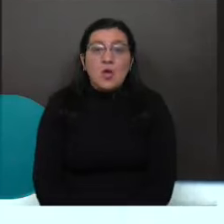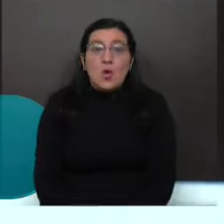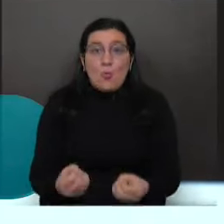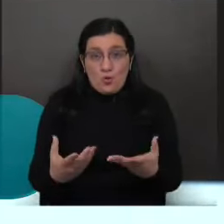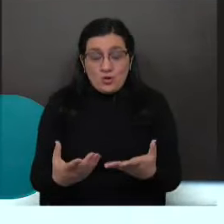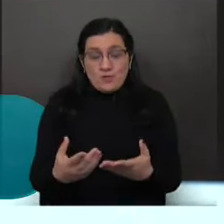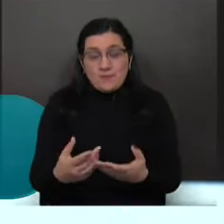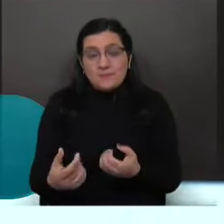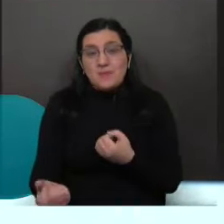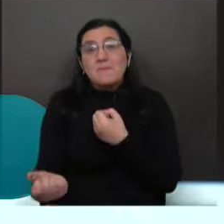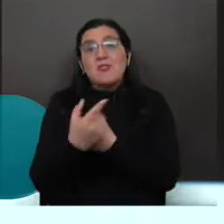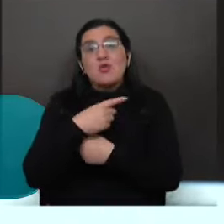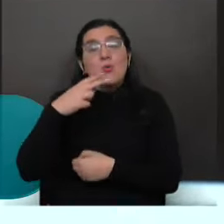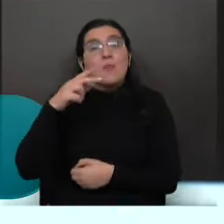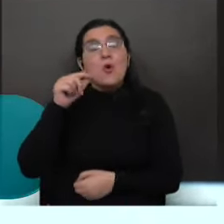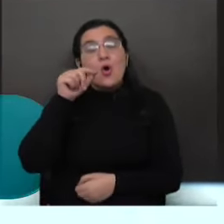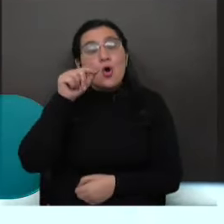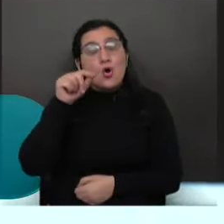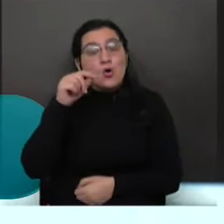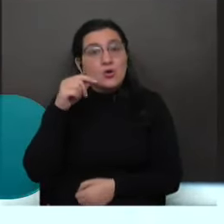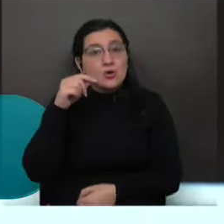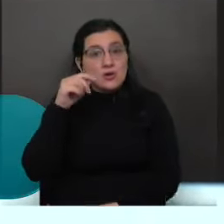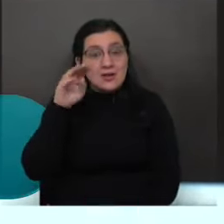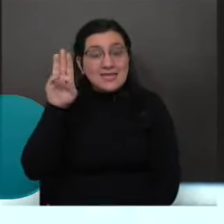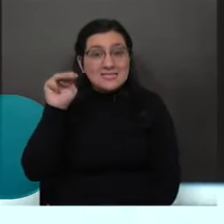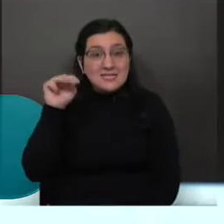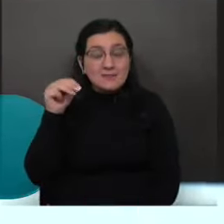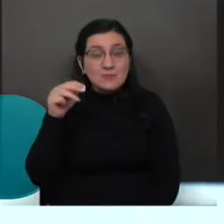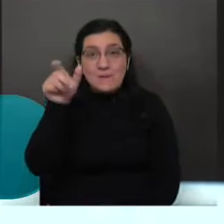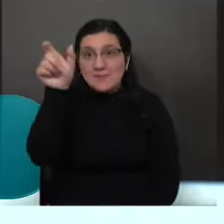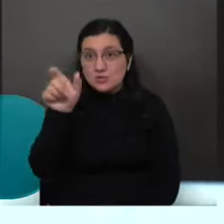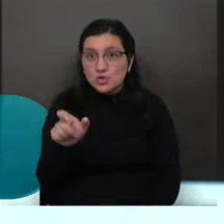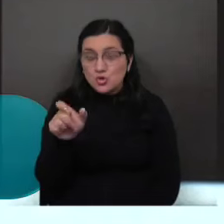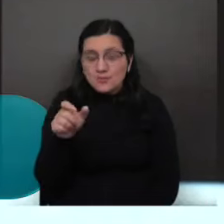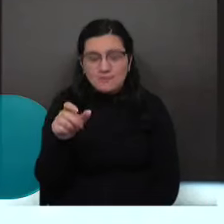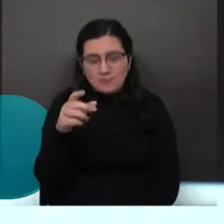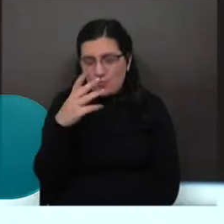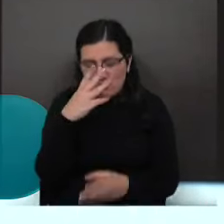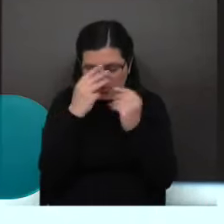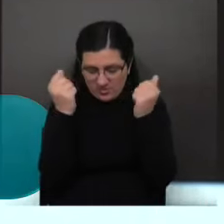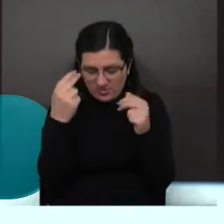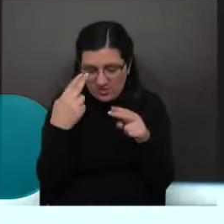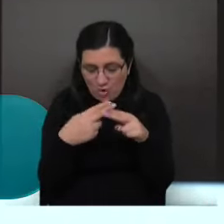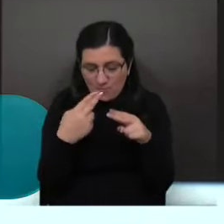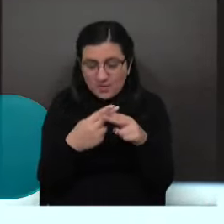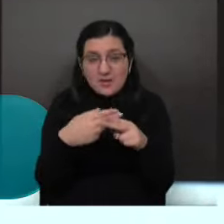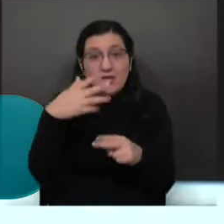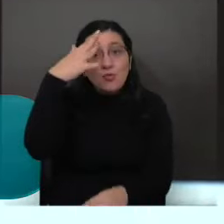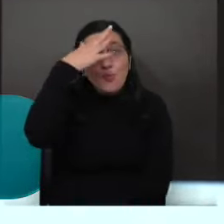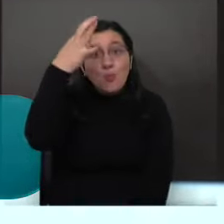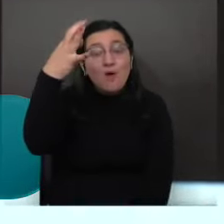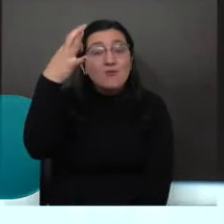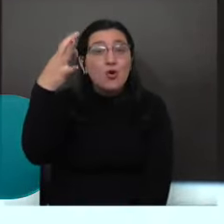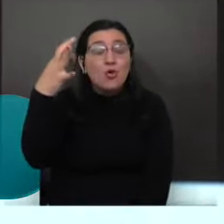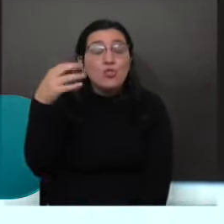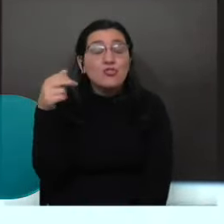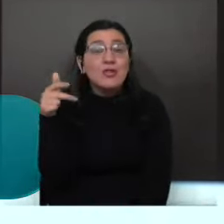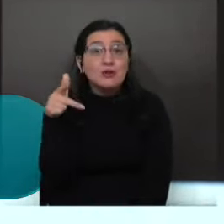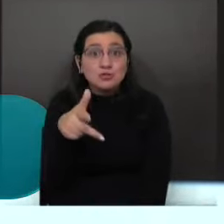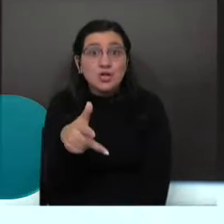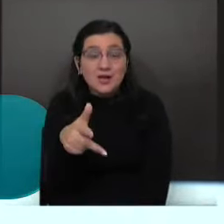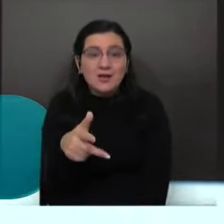me escribiera por Instagram una persona Ahora no me acuerdo el nombre que era de un pueblito de rocha